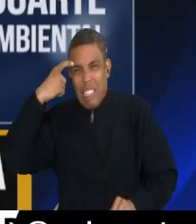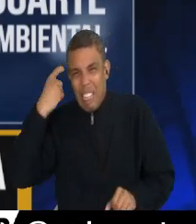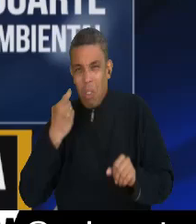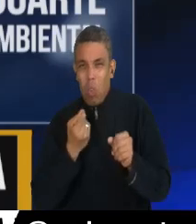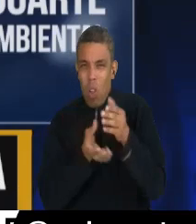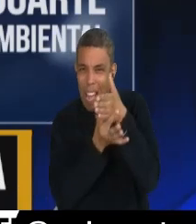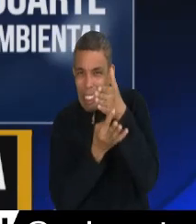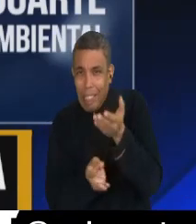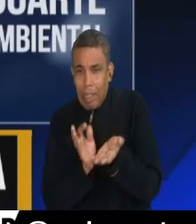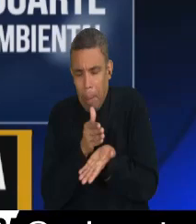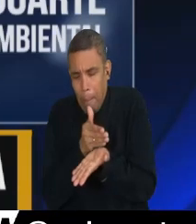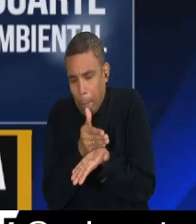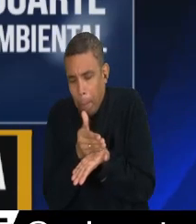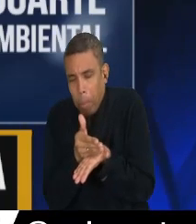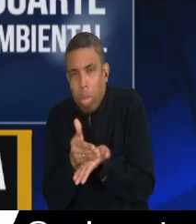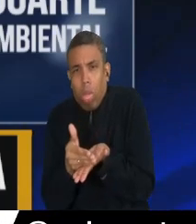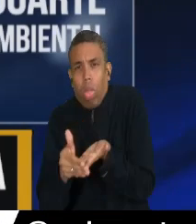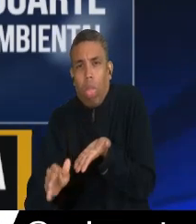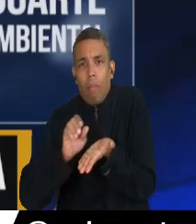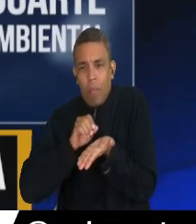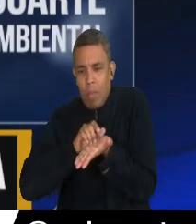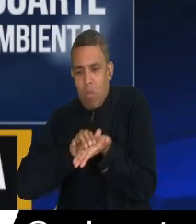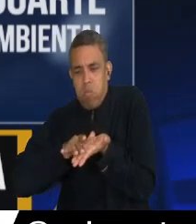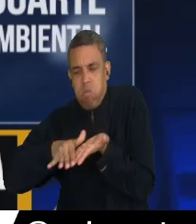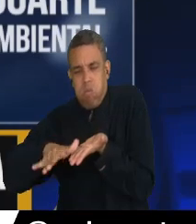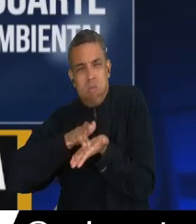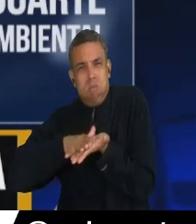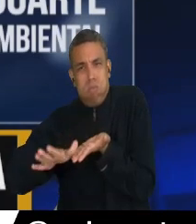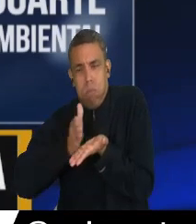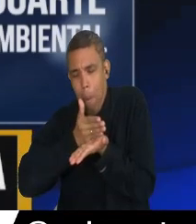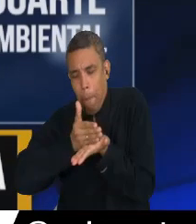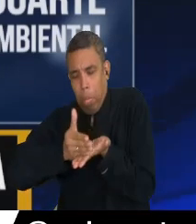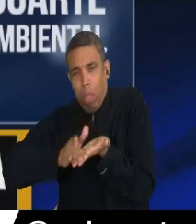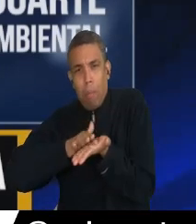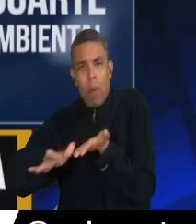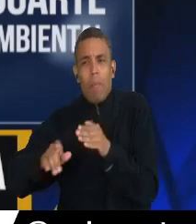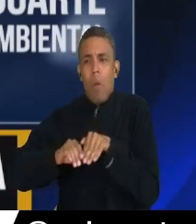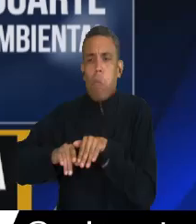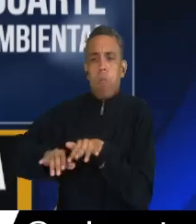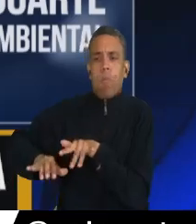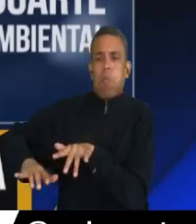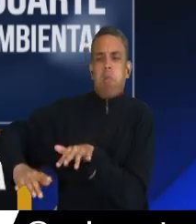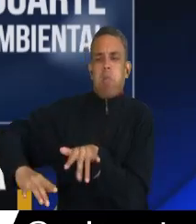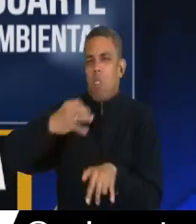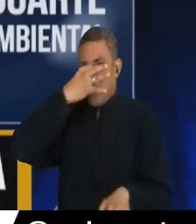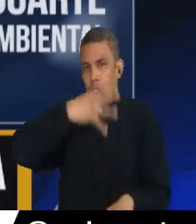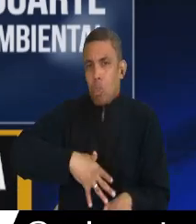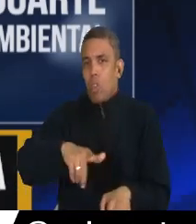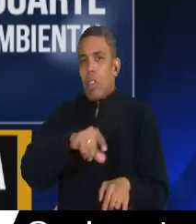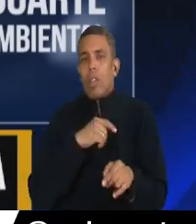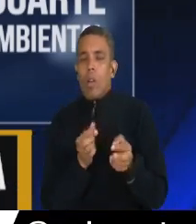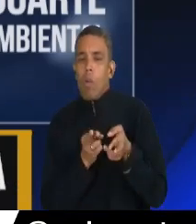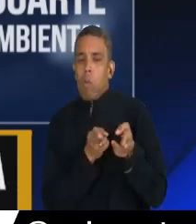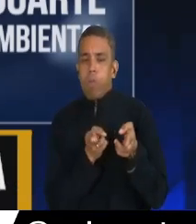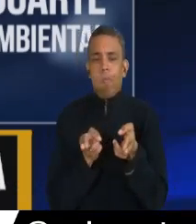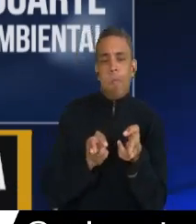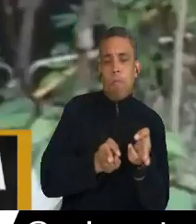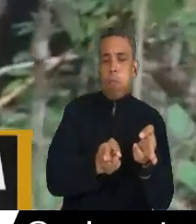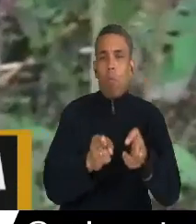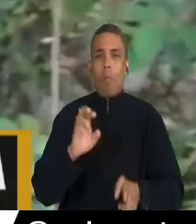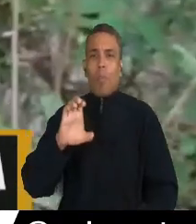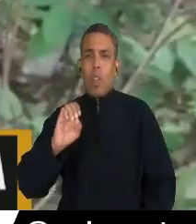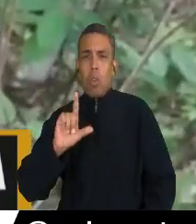nada. No pasó nada porque los entes territoriales de control ambiental llegan ya por la tarde, y llegaron de pronto por la